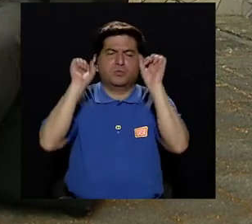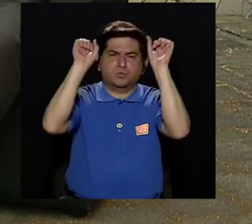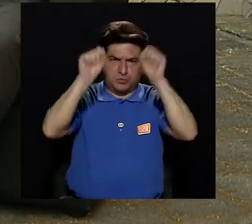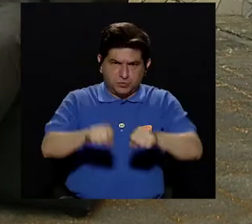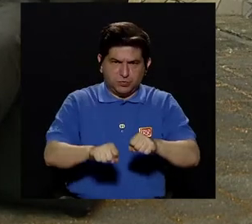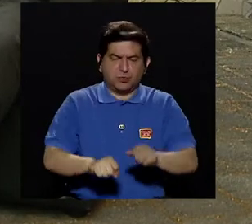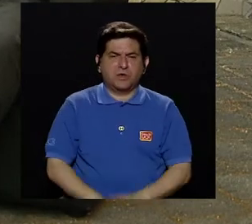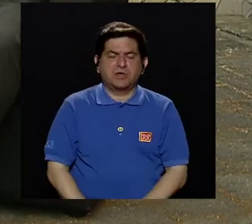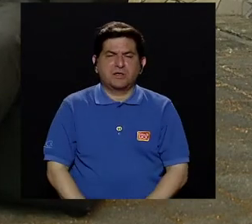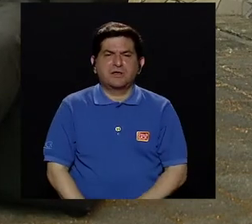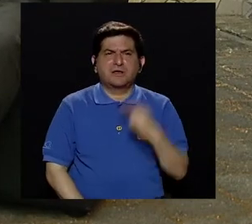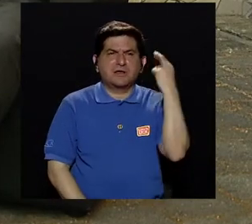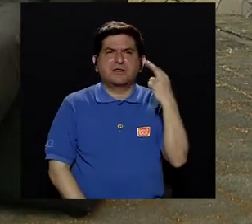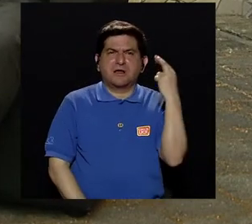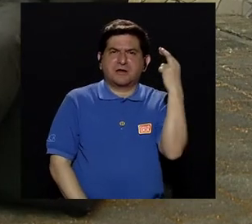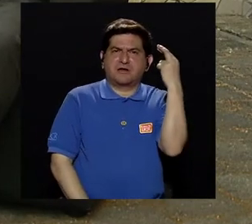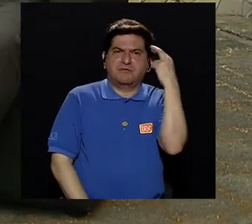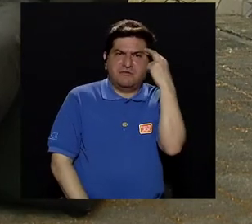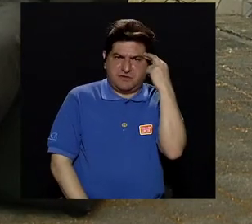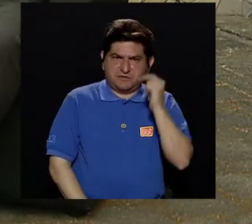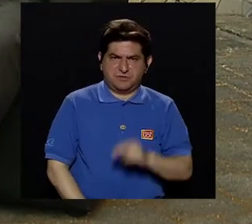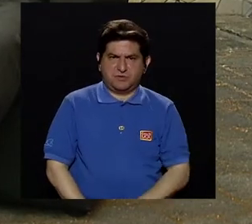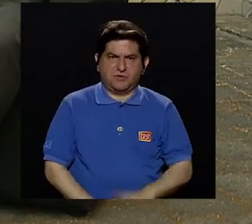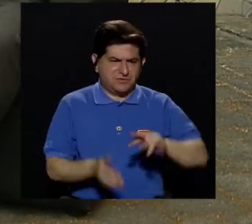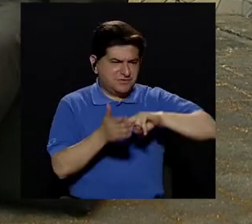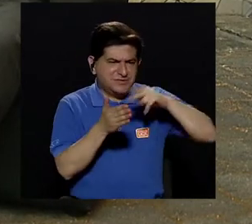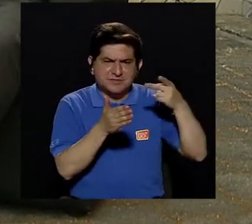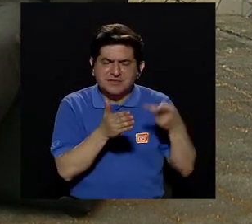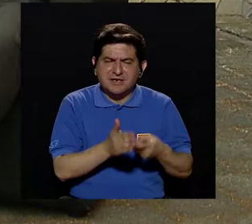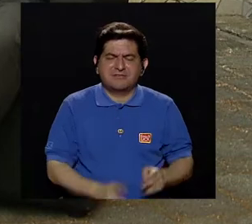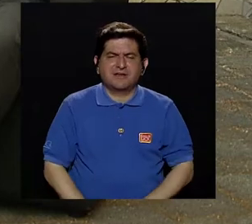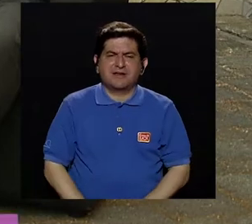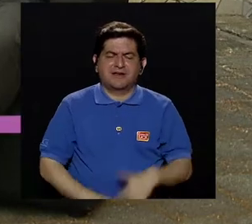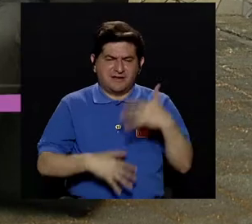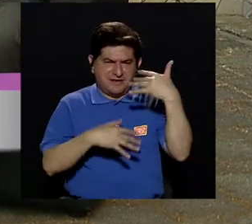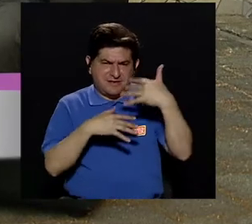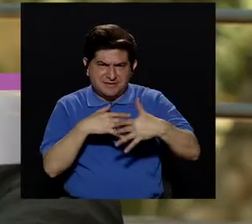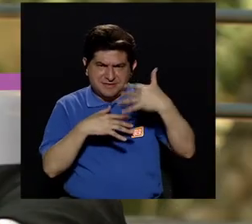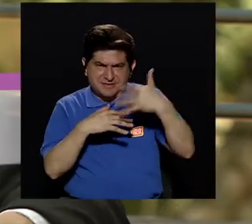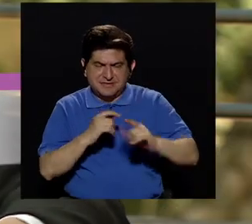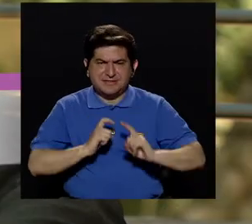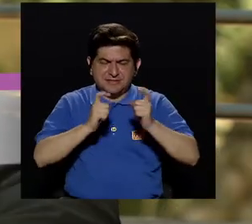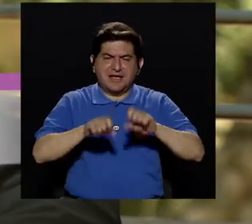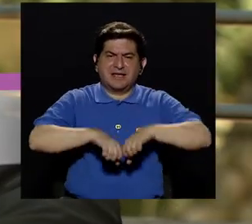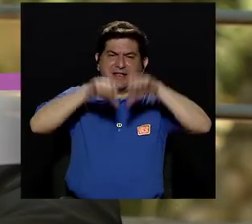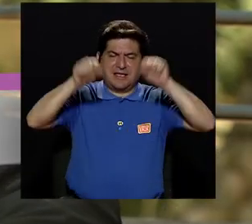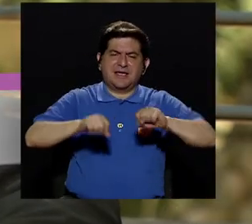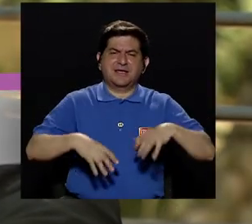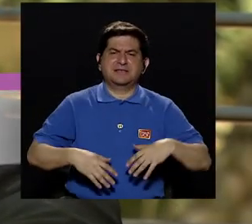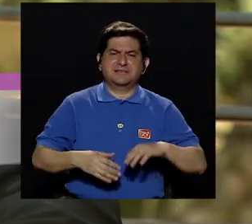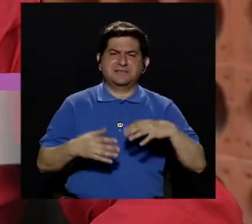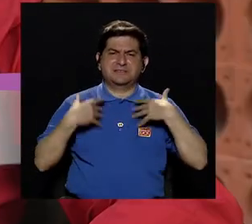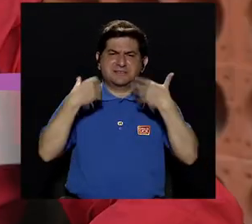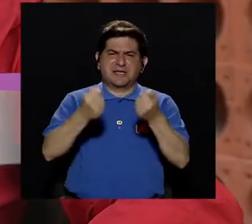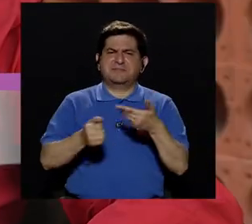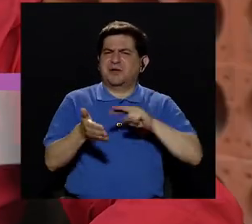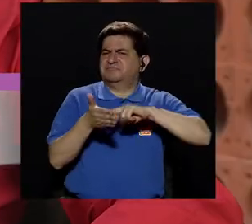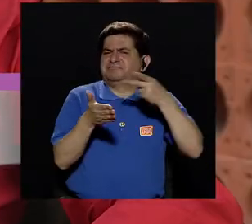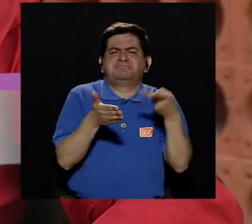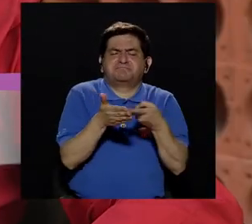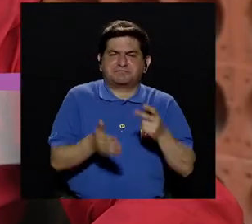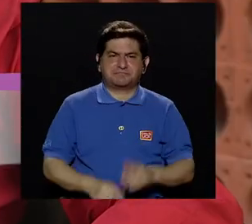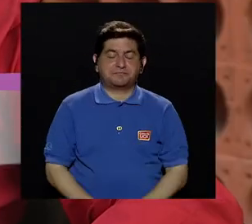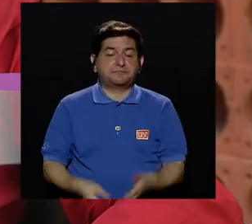usted pueda darnos una reflexión final acerca de lo que representa la donación dentro de un sistema de salud. Sí,